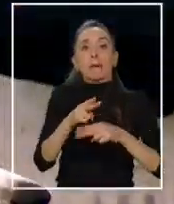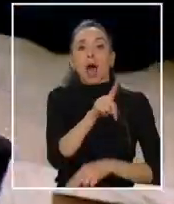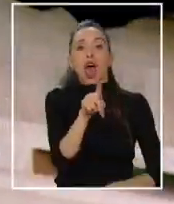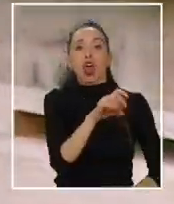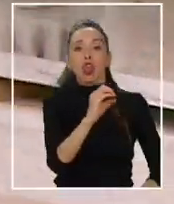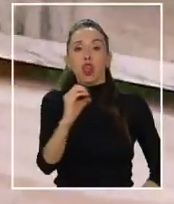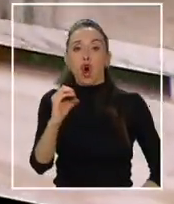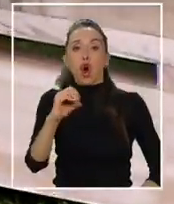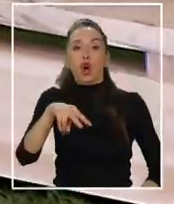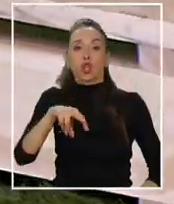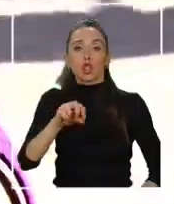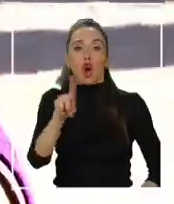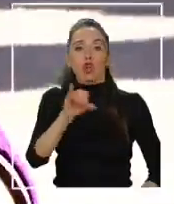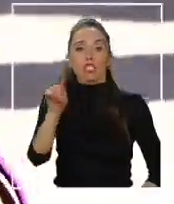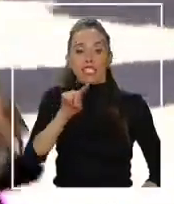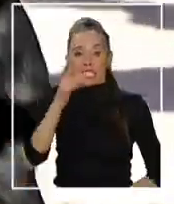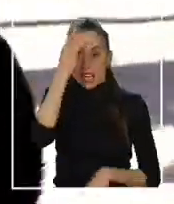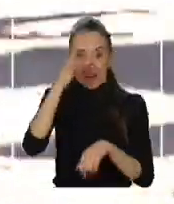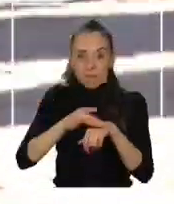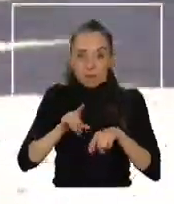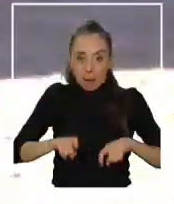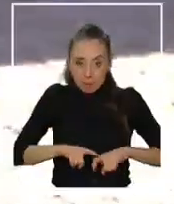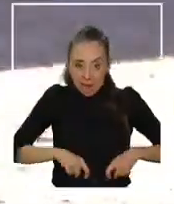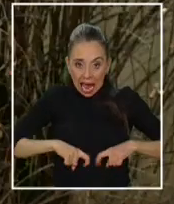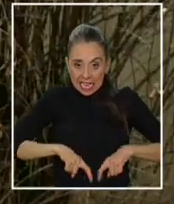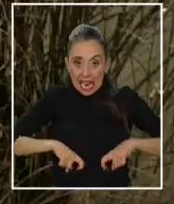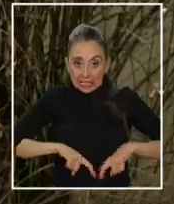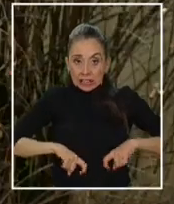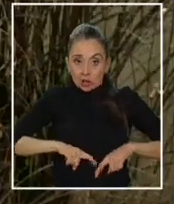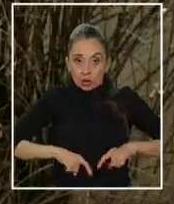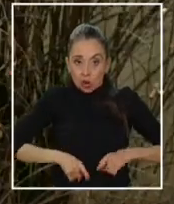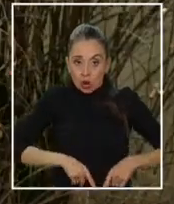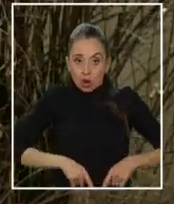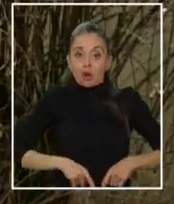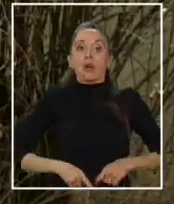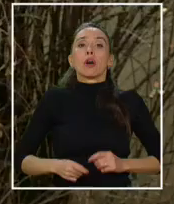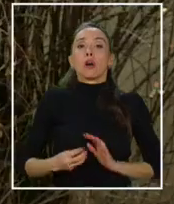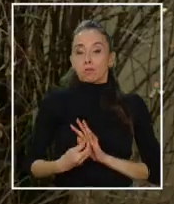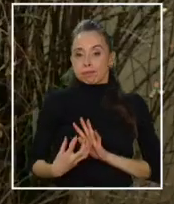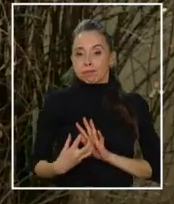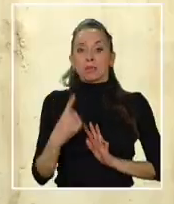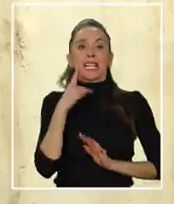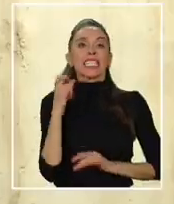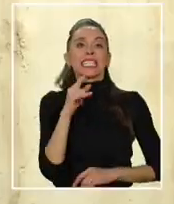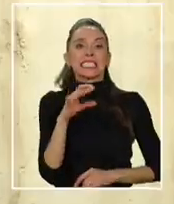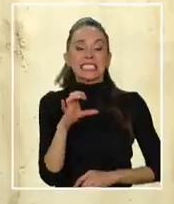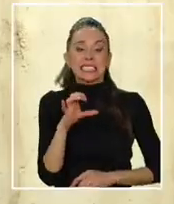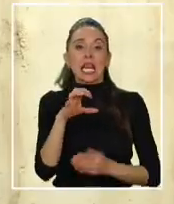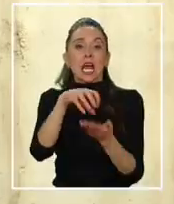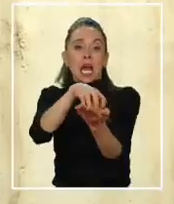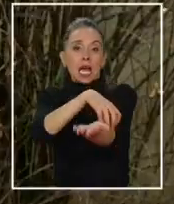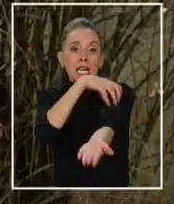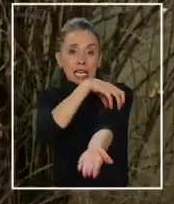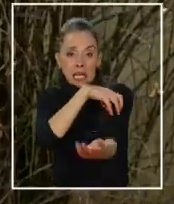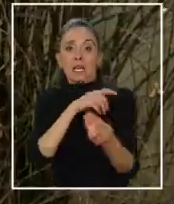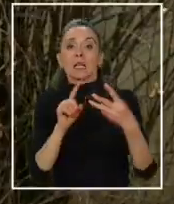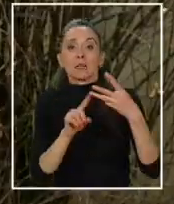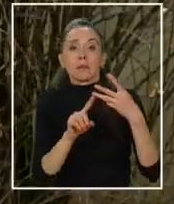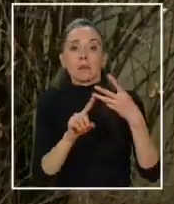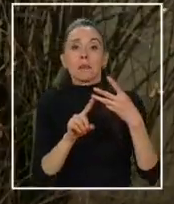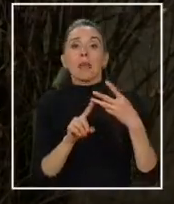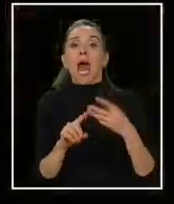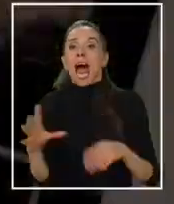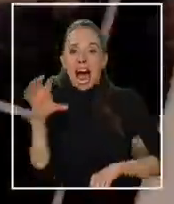ejemplo, las enfermedades parasitarias, tenemos el tema del quistidatídico, por ejemplo, en regiones del país, tenemos el mismo tema